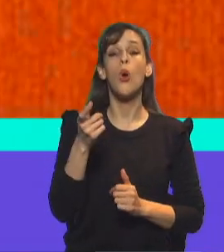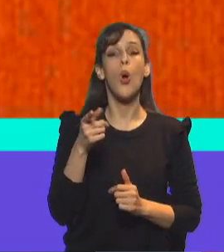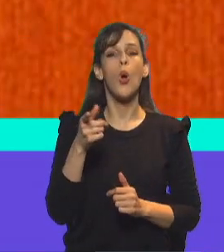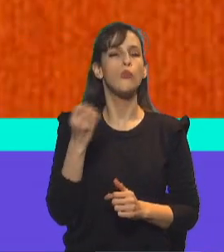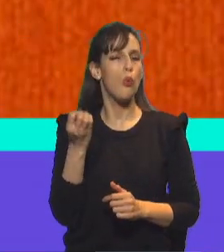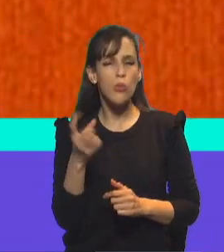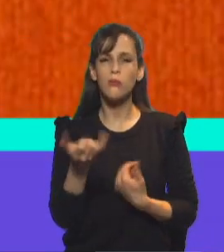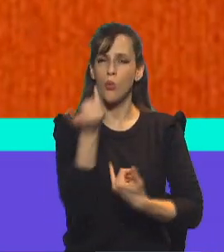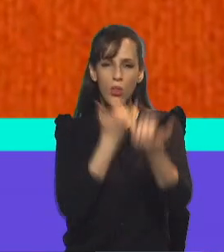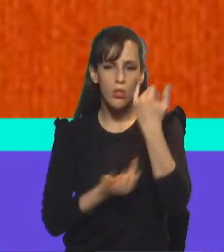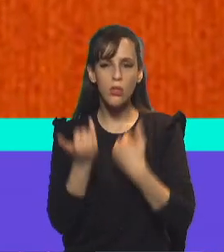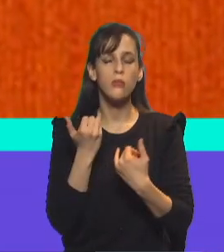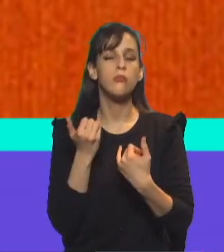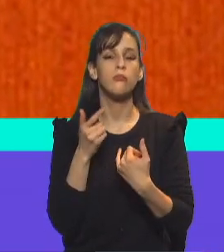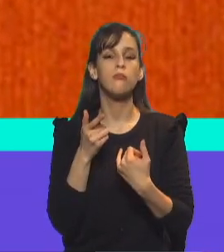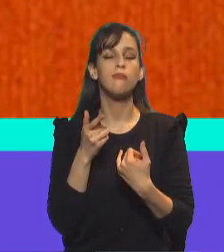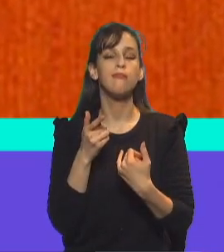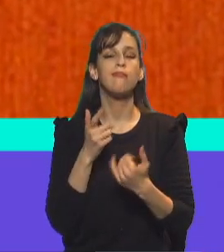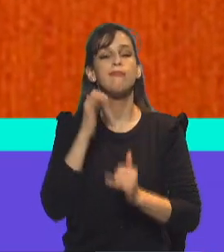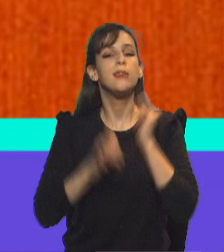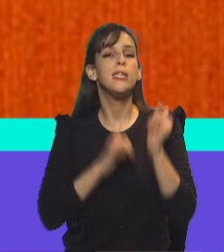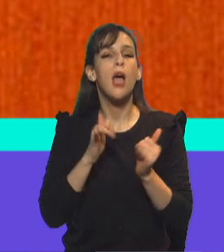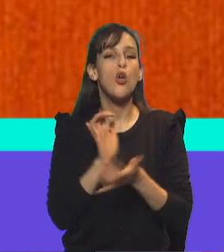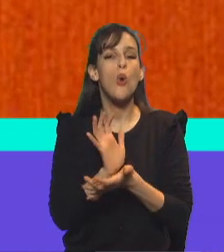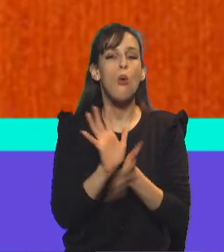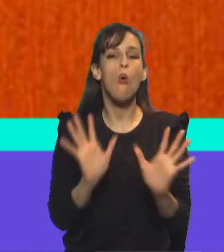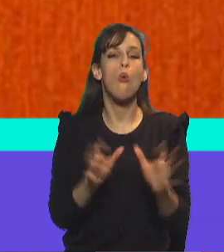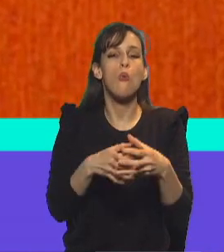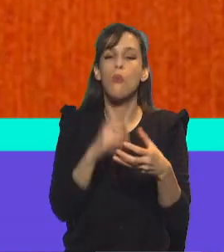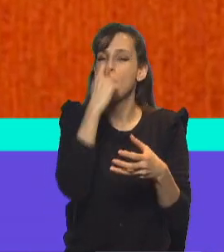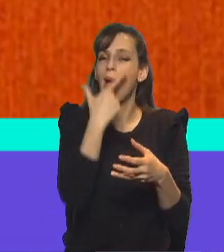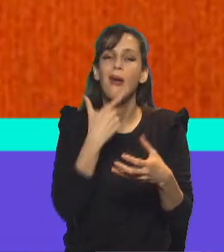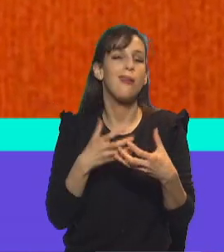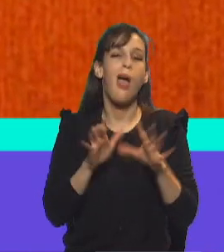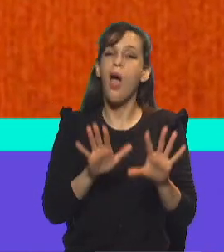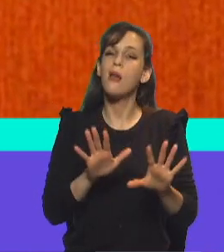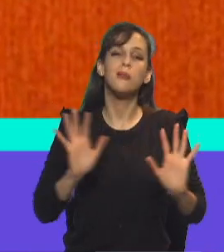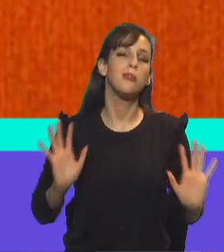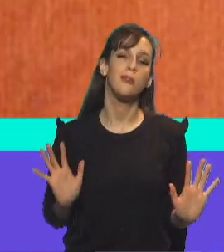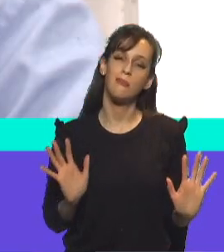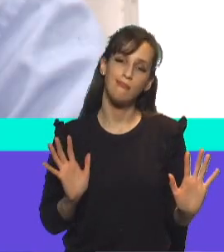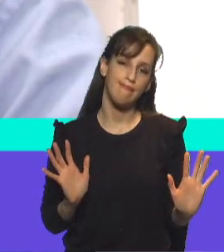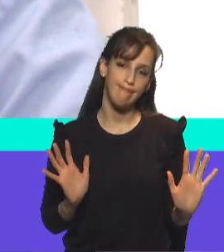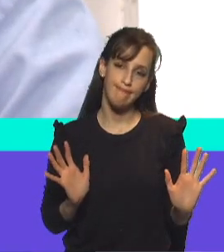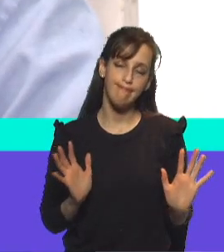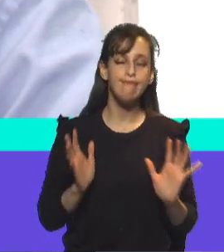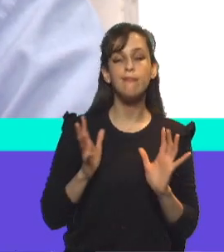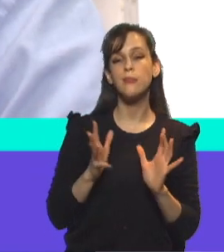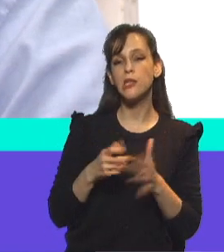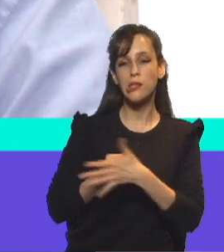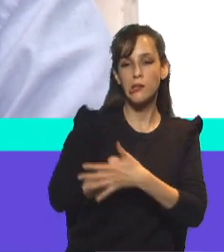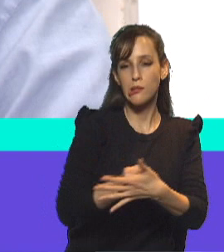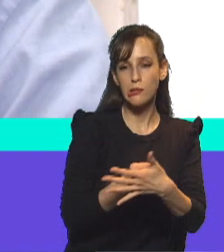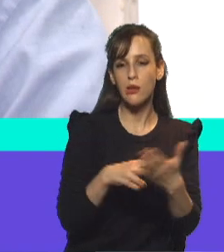inteligentemente se resuelve en explicarla como la mesa judicial macrista preparada para apretar a fiscales o a jueces o hacer